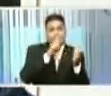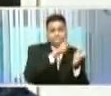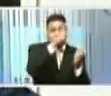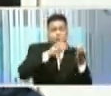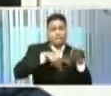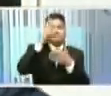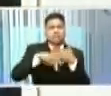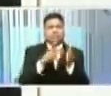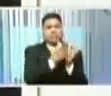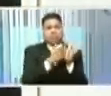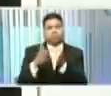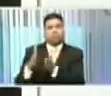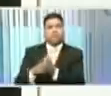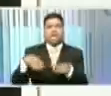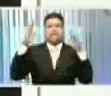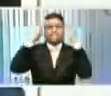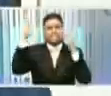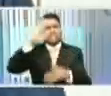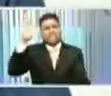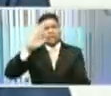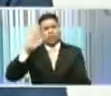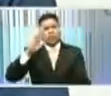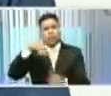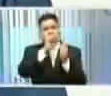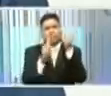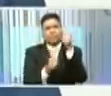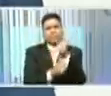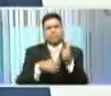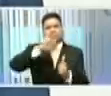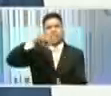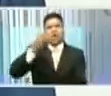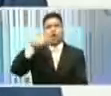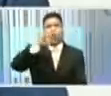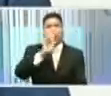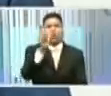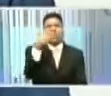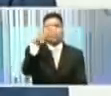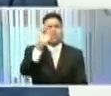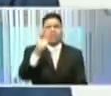Un saludo al vicepresidente Jorge Arriaza, compañero.